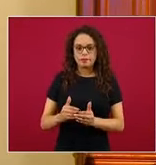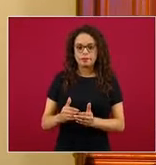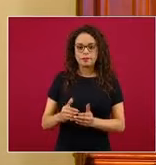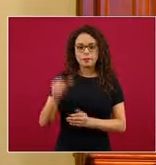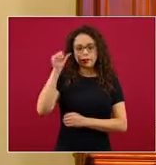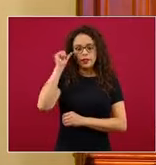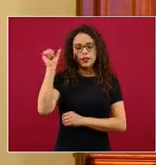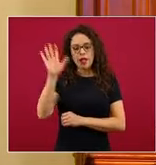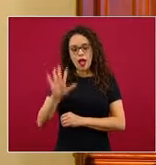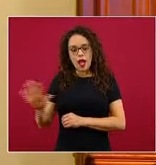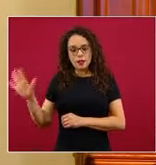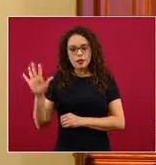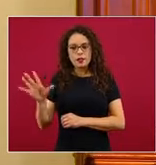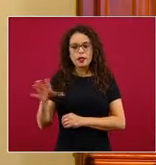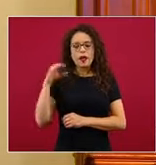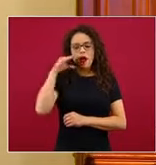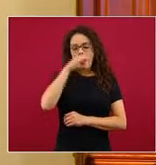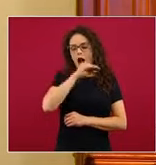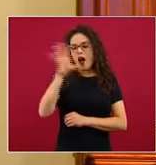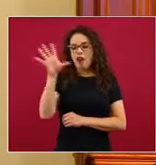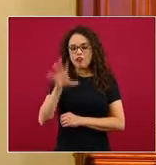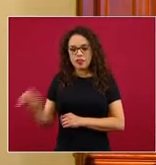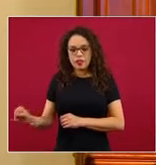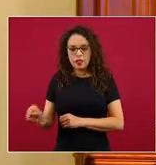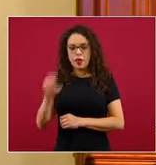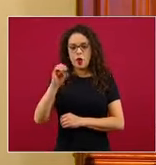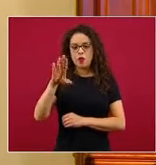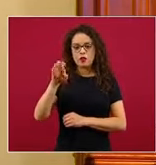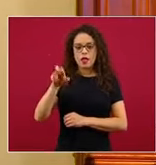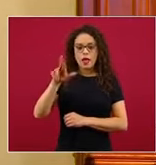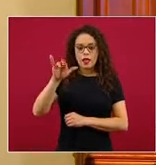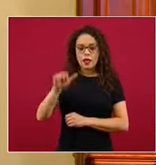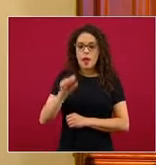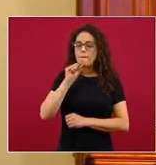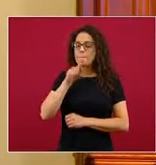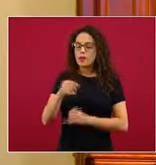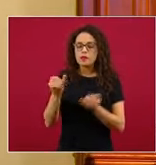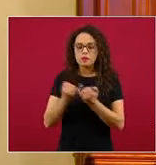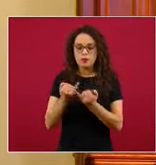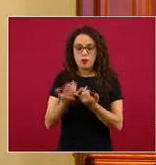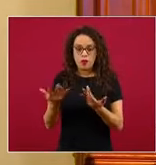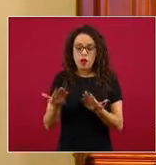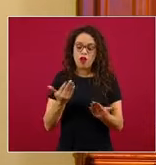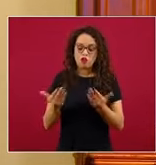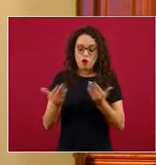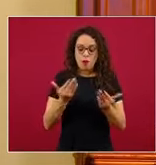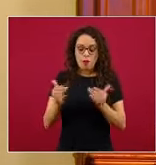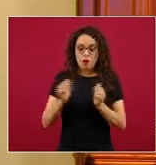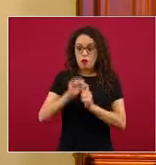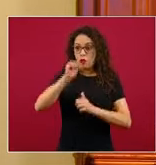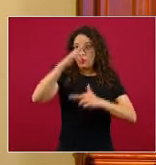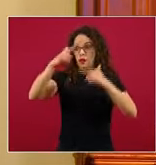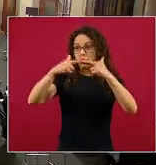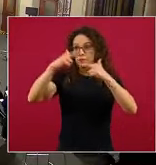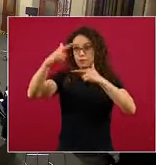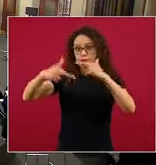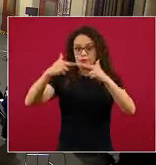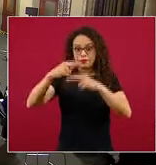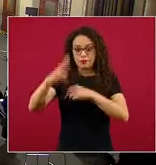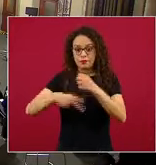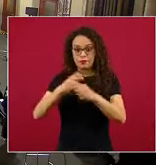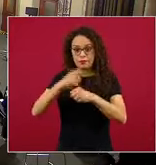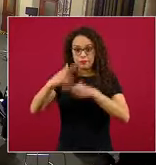con un comportamiento bastante basal, al menos en comparación con las otras 3 regiones y subregiones